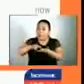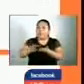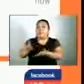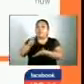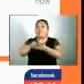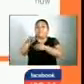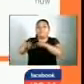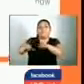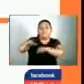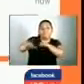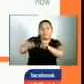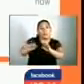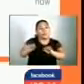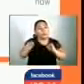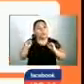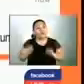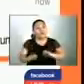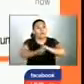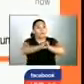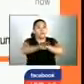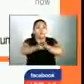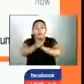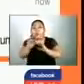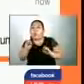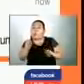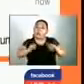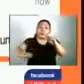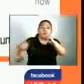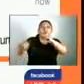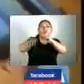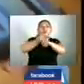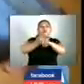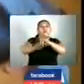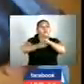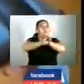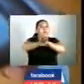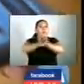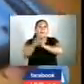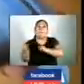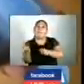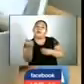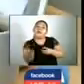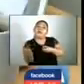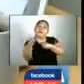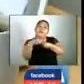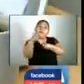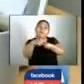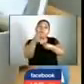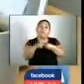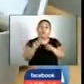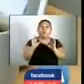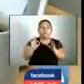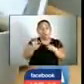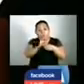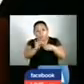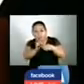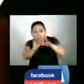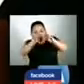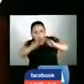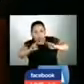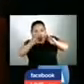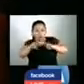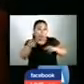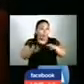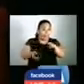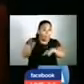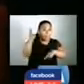estancamiento de productos y anuncios objetivos para expandir su base de usuarios acelerar las nuevas funciones para los usuarios y